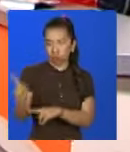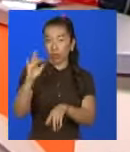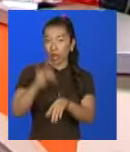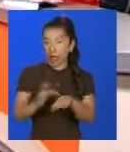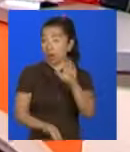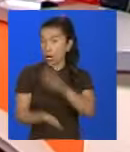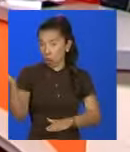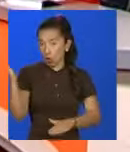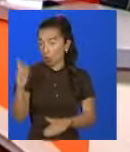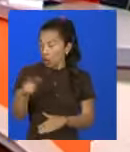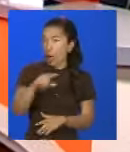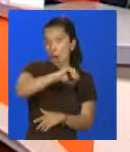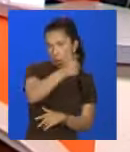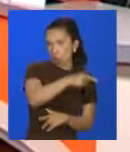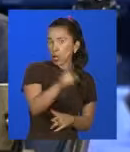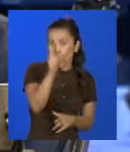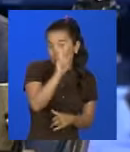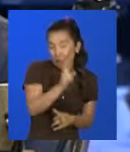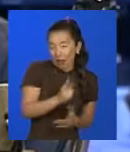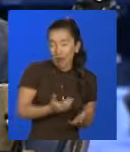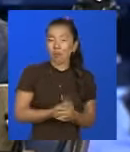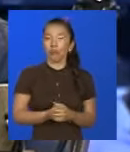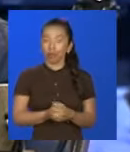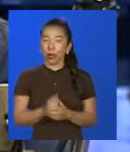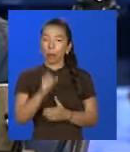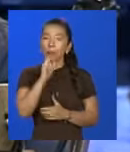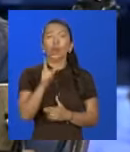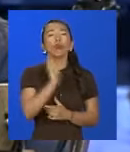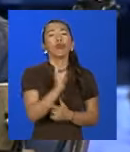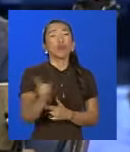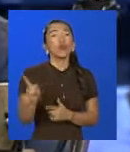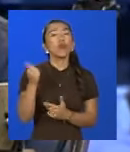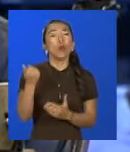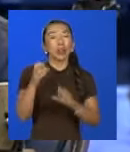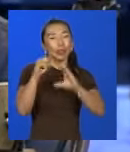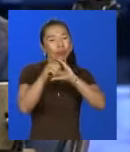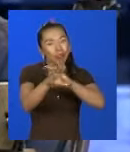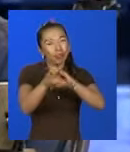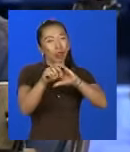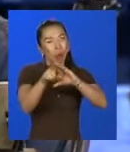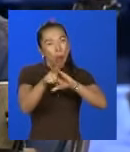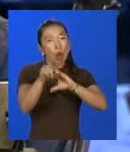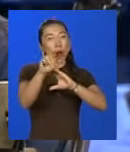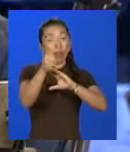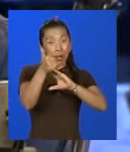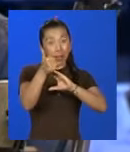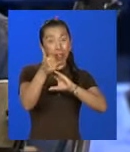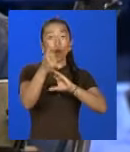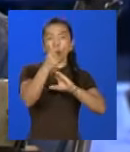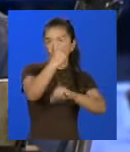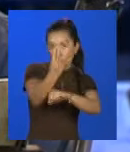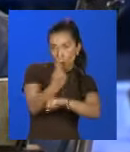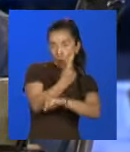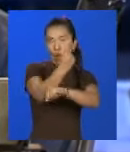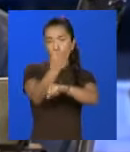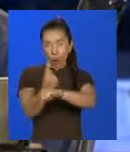mil. Dentro de las... Son 10 episodios, ¿no? Sí, son 10 episodios. ¿De una hora cada uno? Crónicas de una hora. Lo